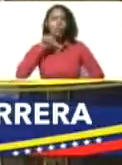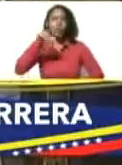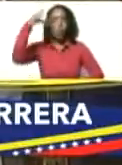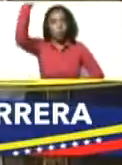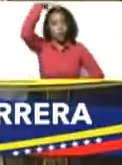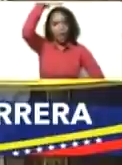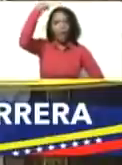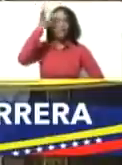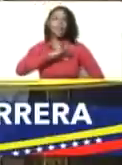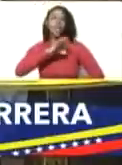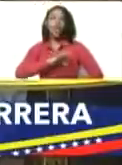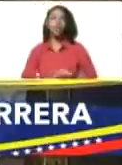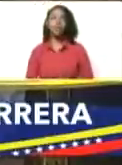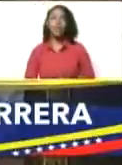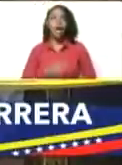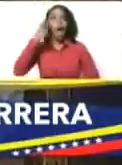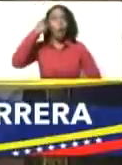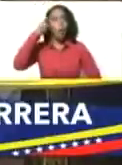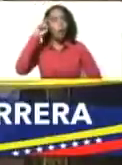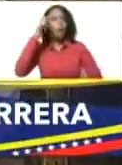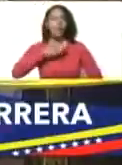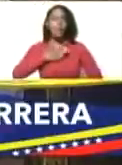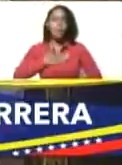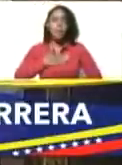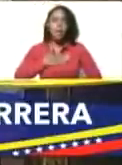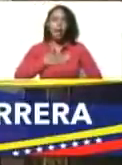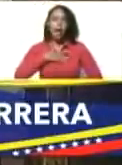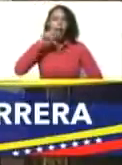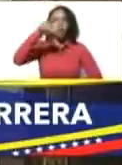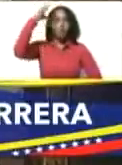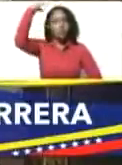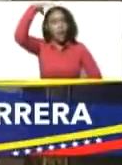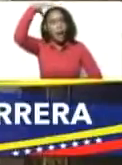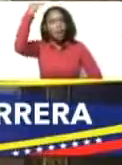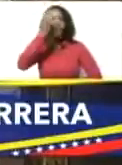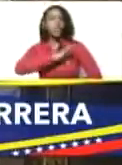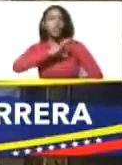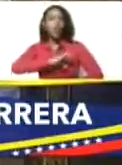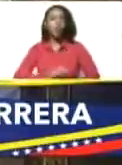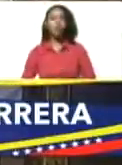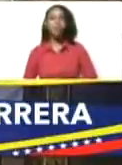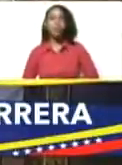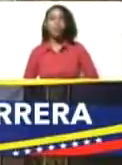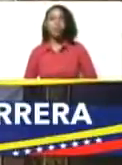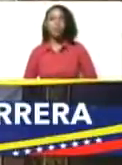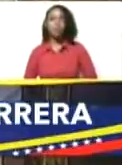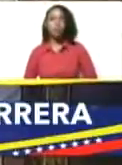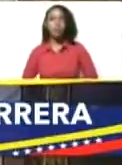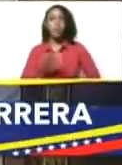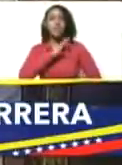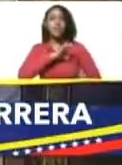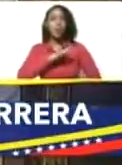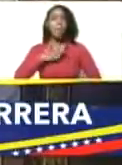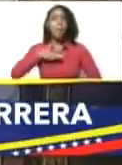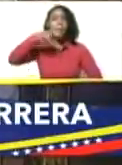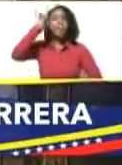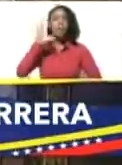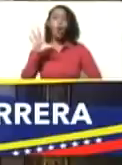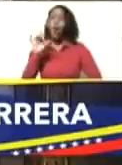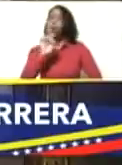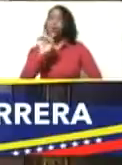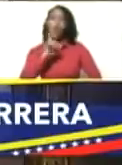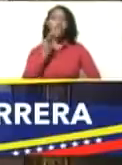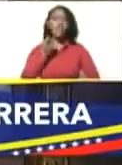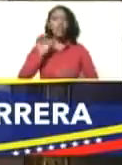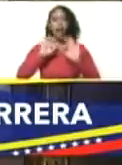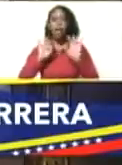Señor. Acuérdate de mí en tu reino, Señor. El Señor es mi pastor, nada me